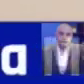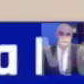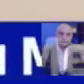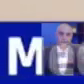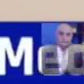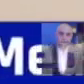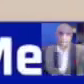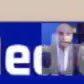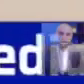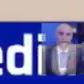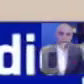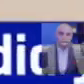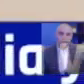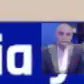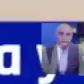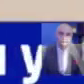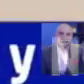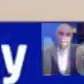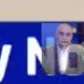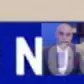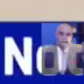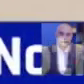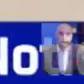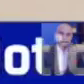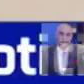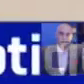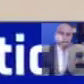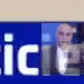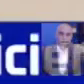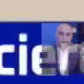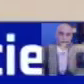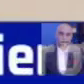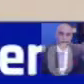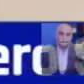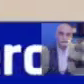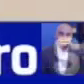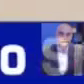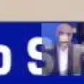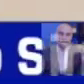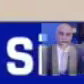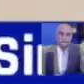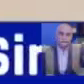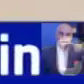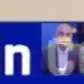penal. Oigan, deberían de pedirle la demanda penal al hoy gobernador